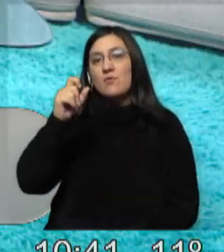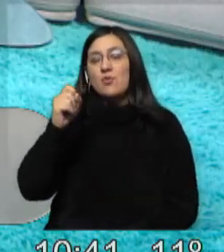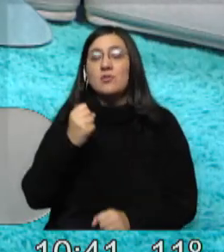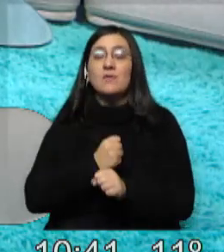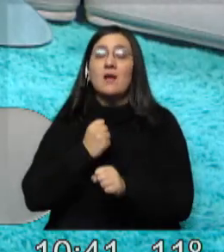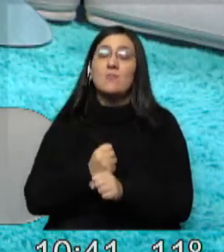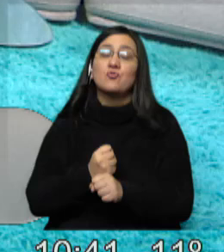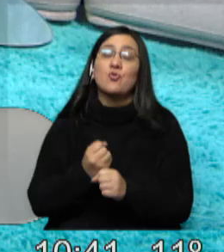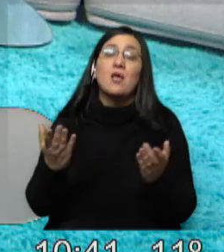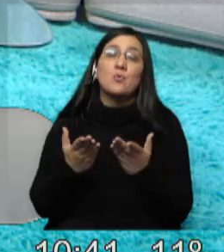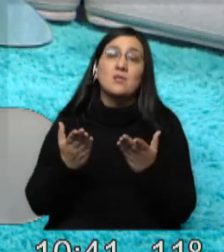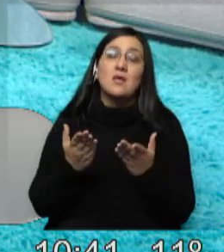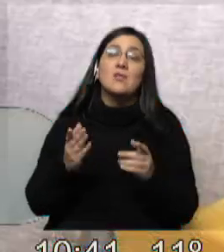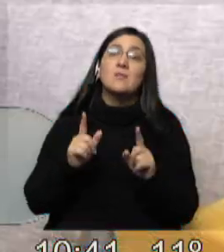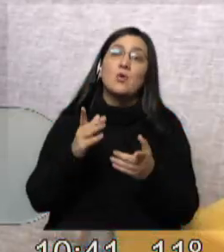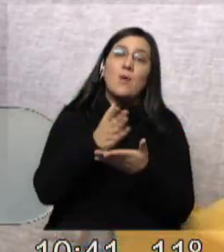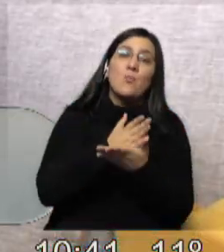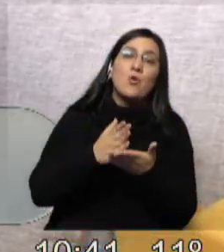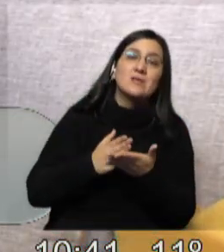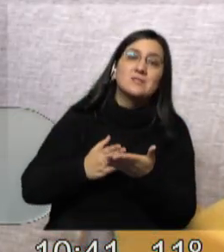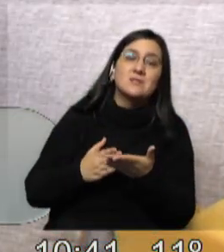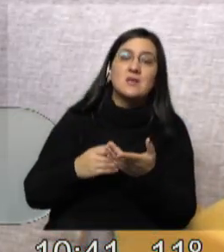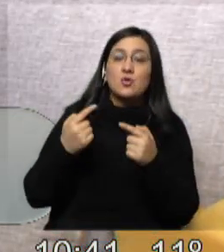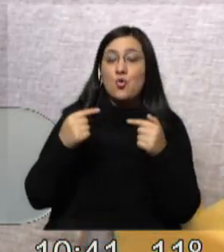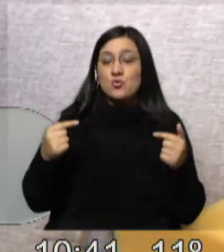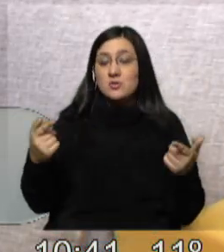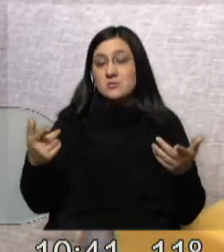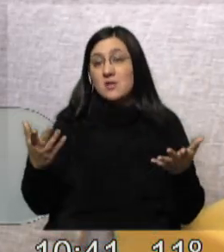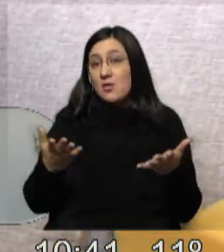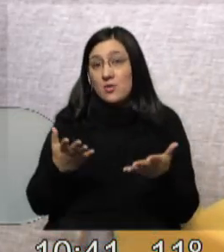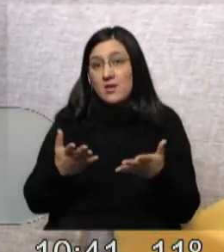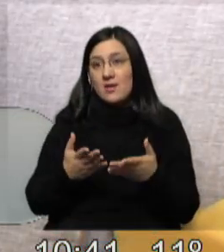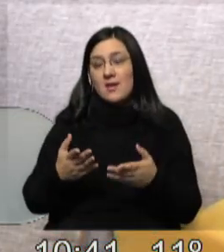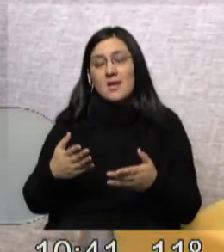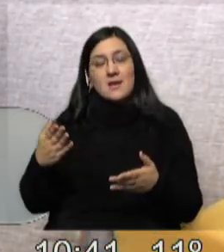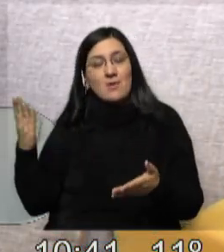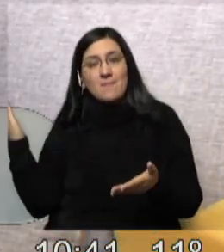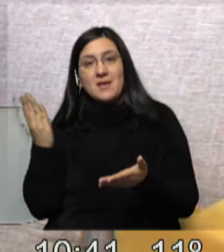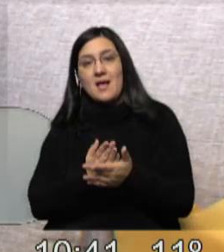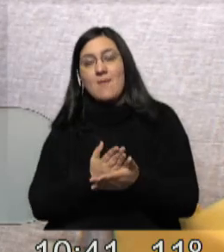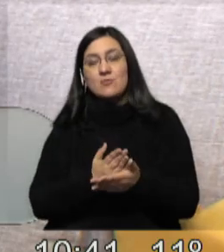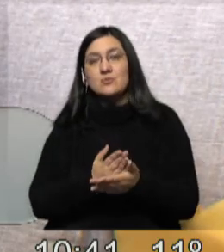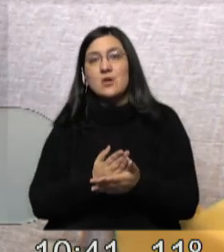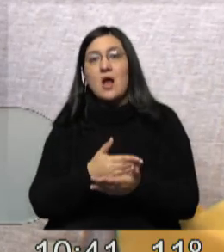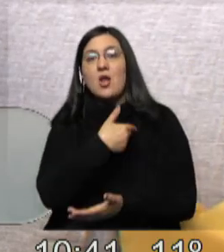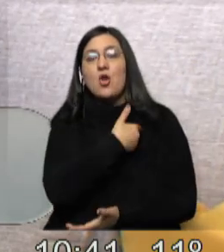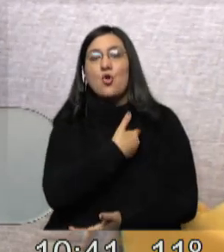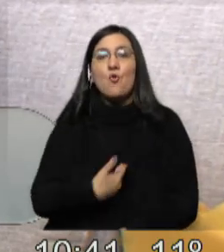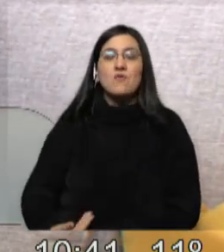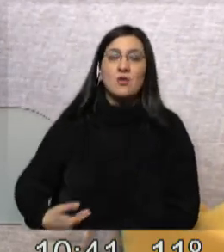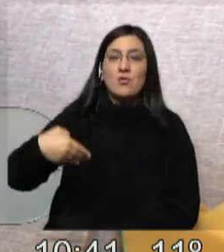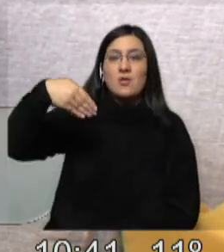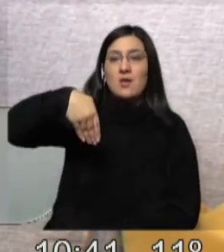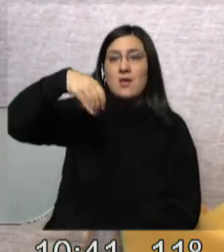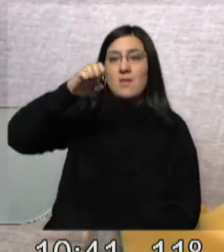sobre todo con las poesías, con cosas que pasaban. Y le pegábamos, me acuerdo, al gobierno de Menem, a veces en las poesías le pegábamos y